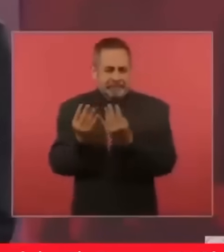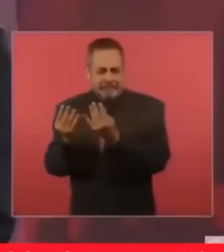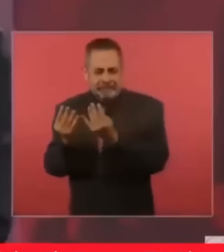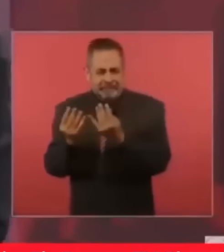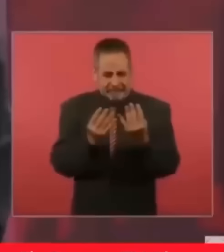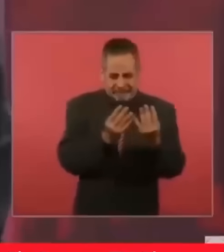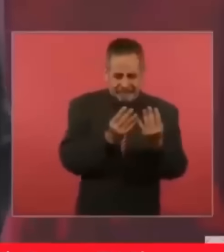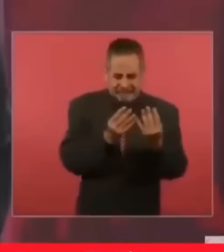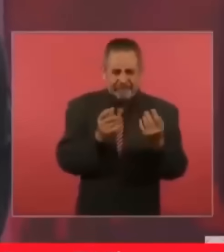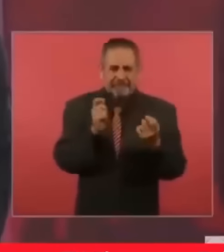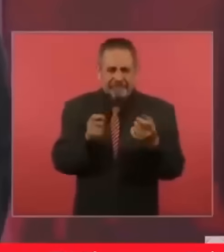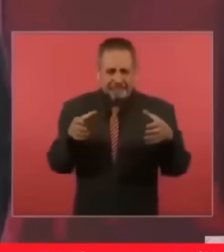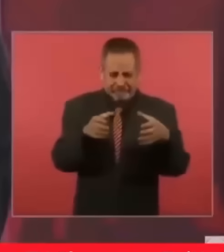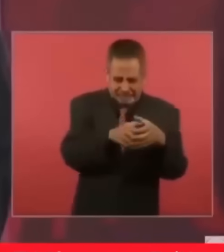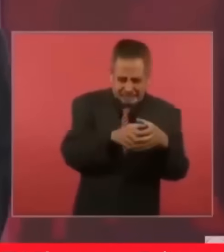atacarnos